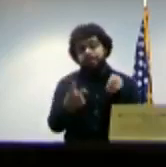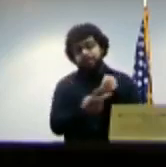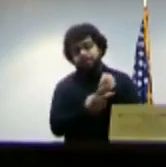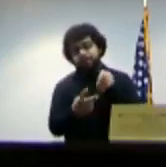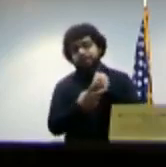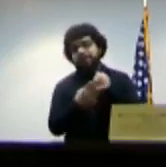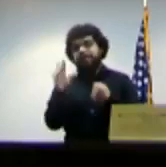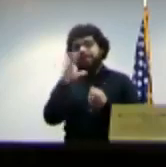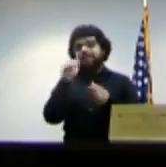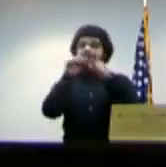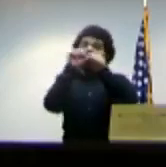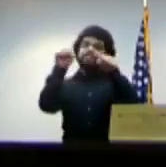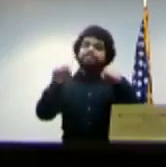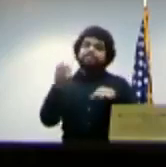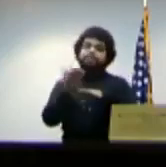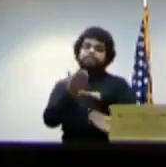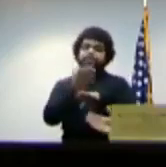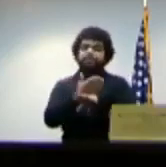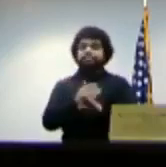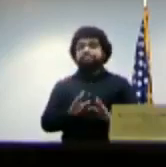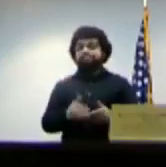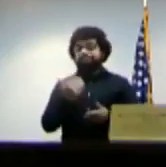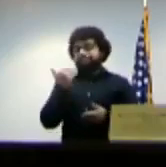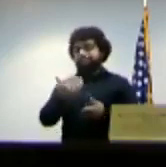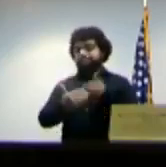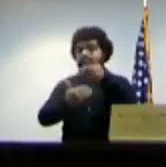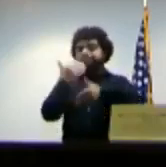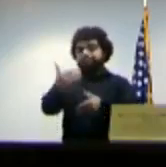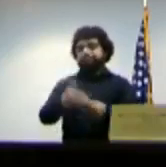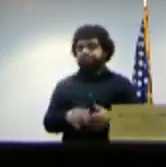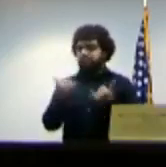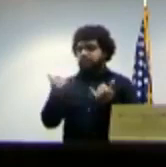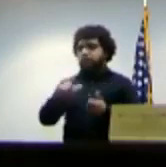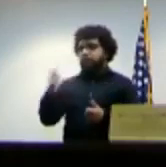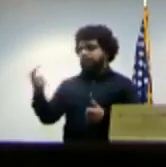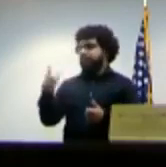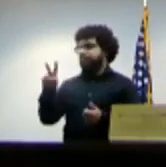mejorar el sistema. Por ahí es que vamos, compañero. Ahora su pregunta.